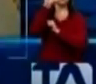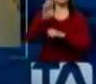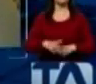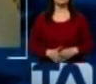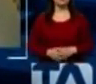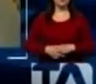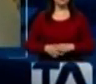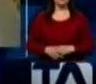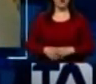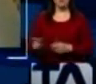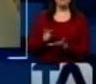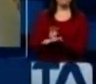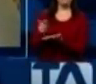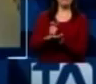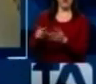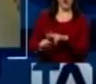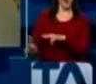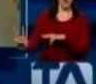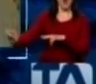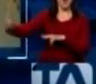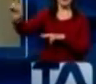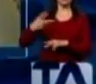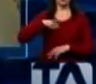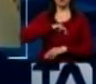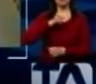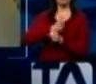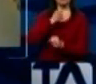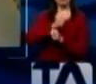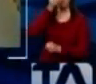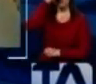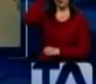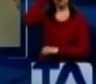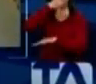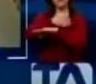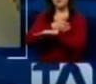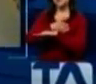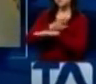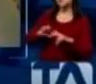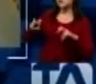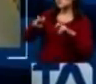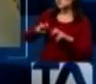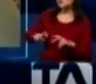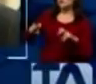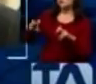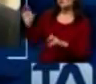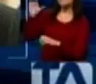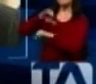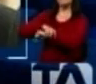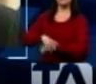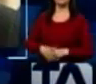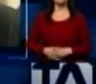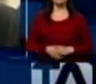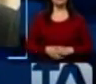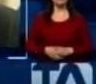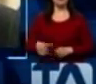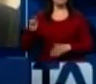en la condición de prófugos. Hemos tenido que realizar trabajos de inteligencia previos para lograr su ubicación y captura. Esta captura no